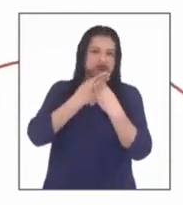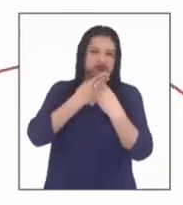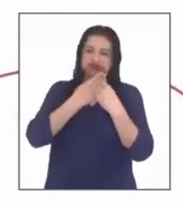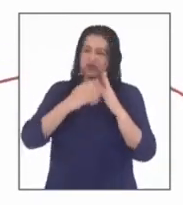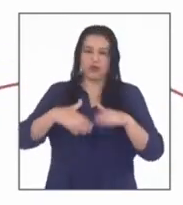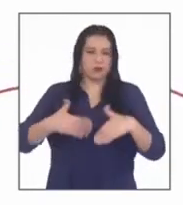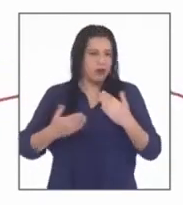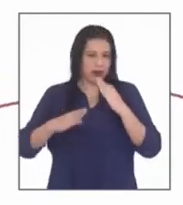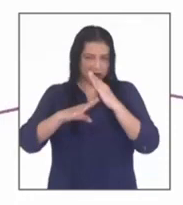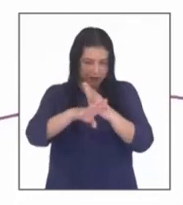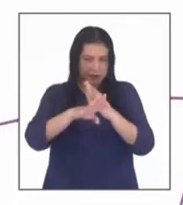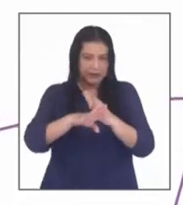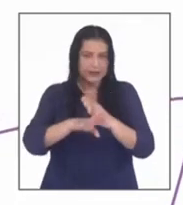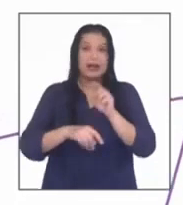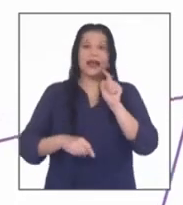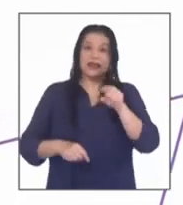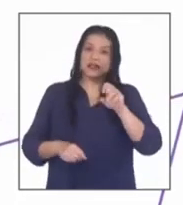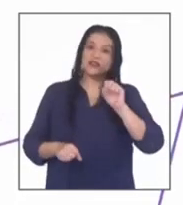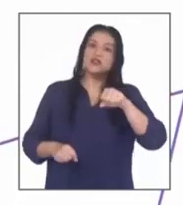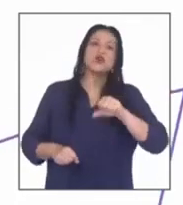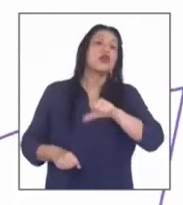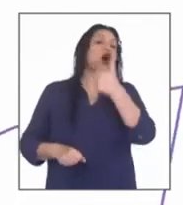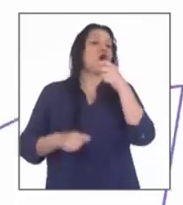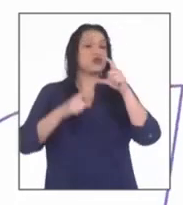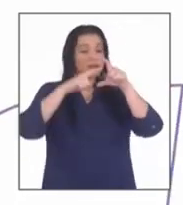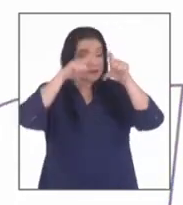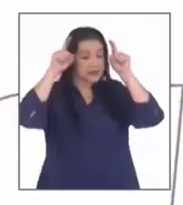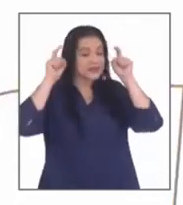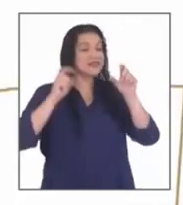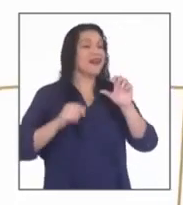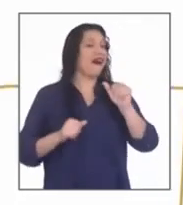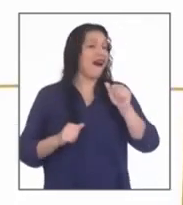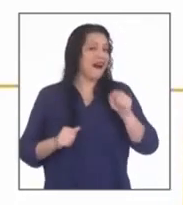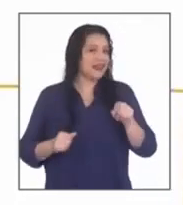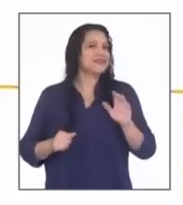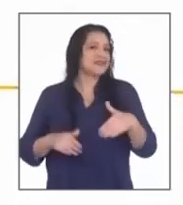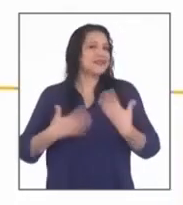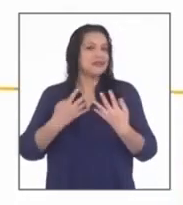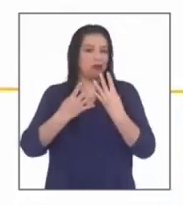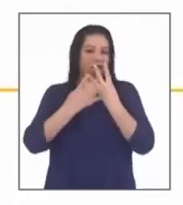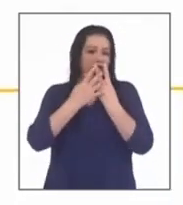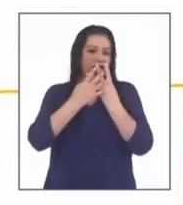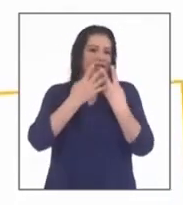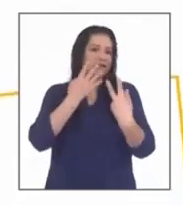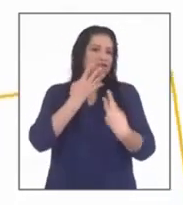podrá pasar, cosa que sí sucede con la mascarilla del tipo A.